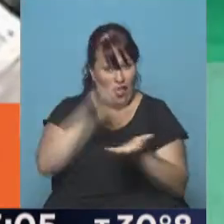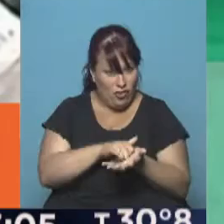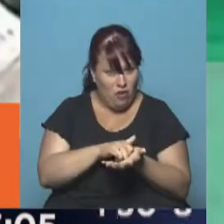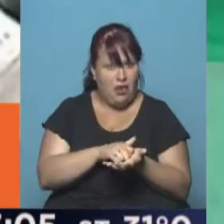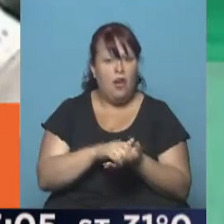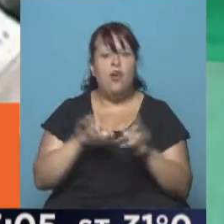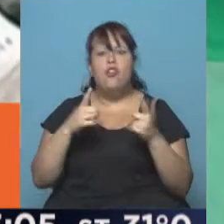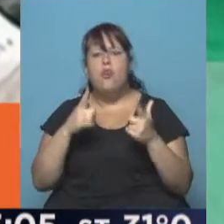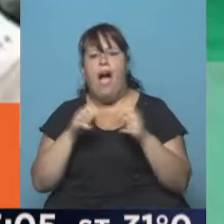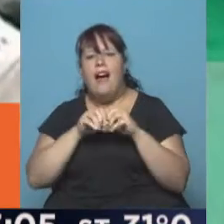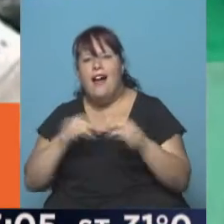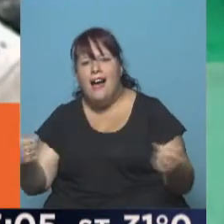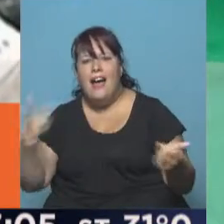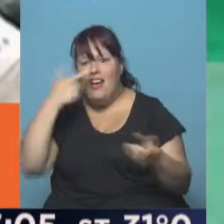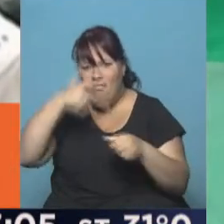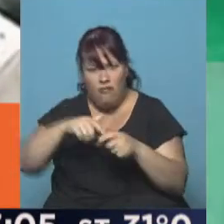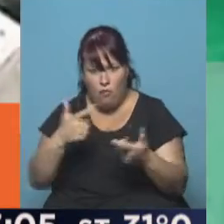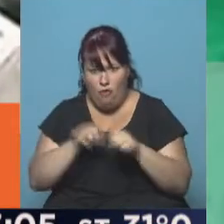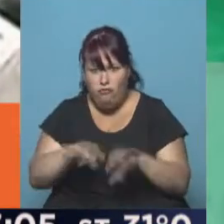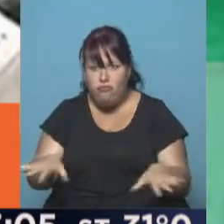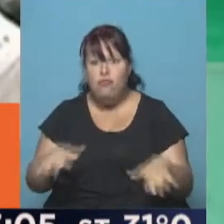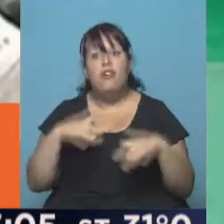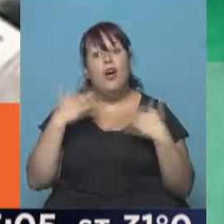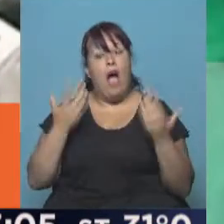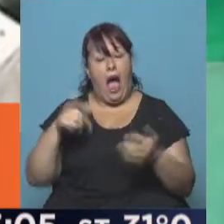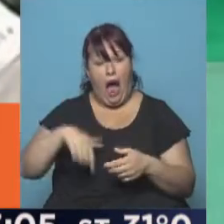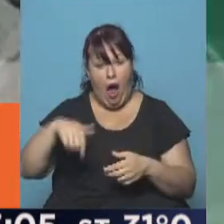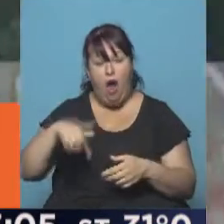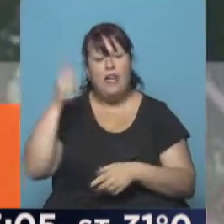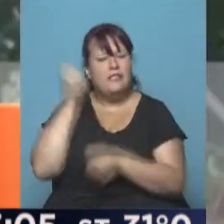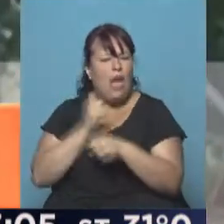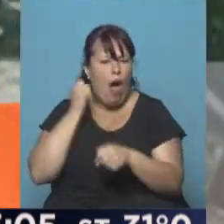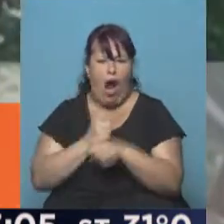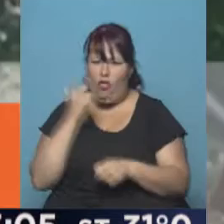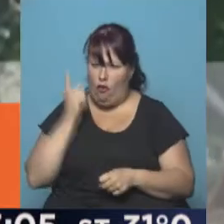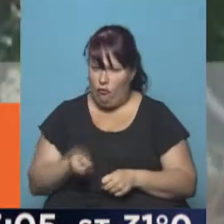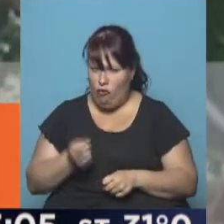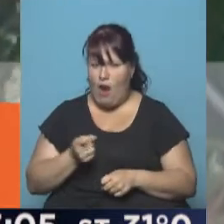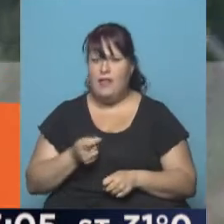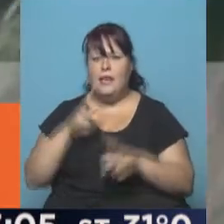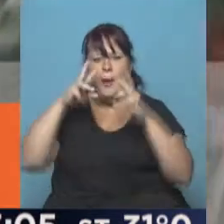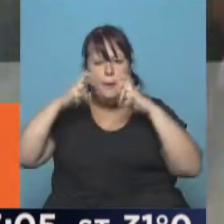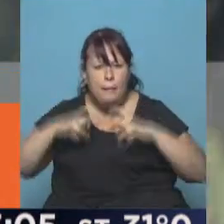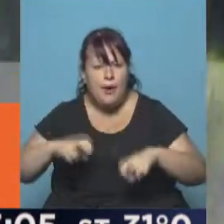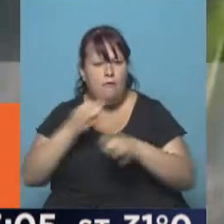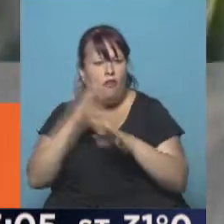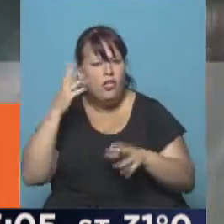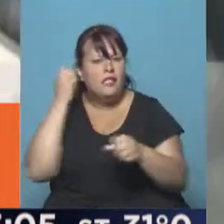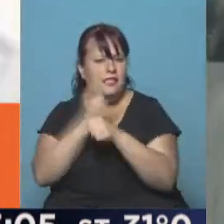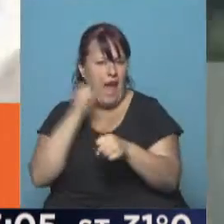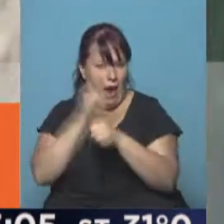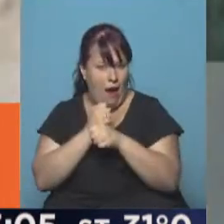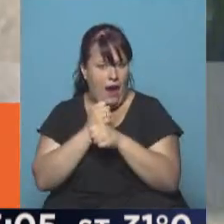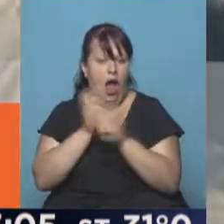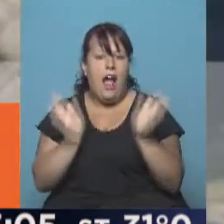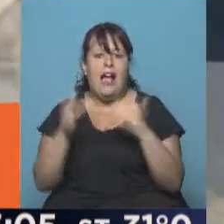se encontraron residuos de combustible. Por estas horas hay un trabajo intenso por parte de los peritos, claro, trabajando en las